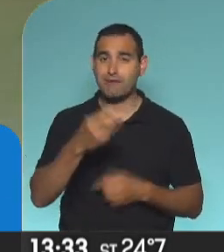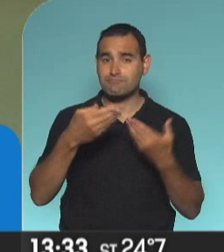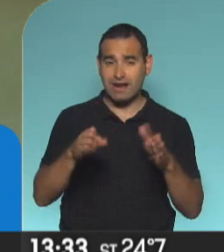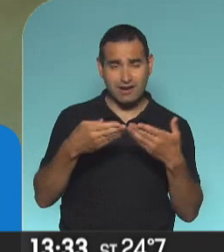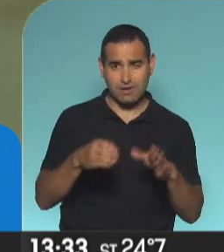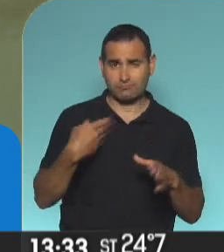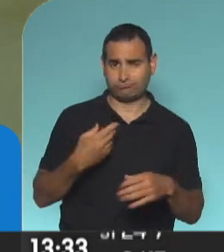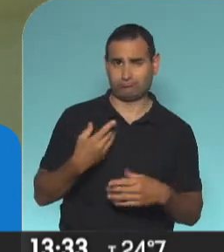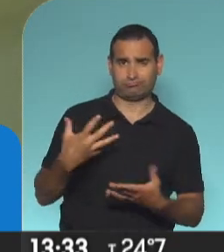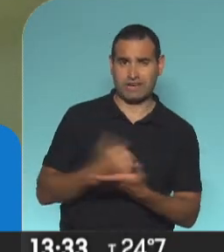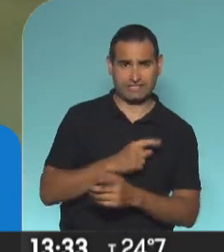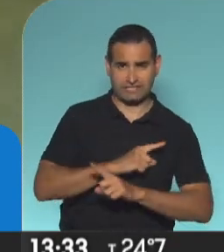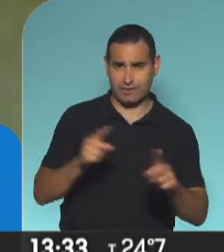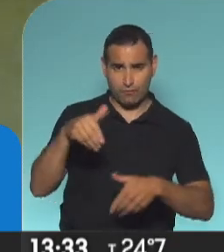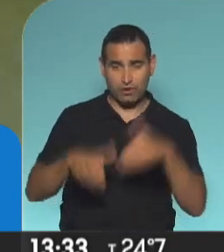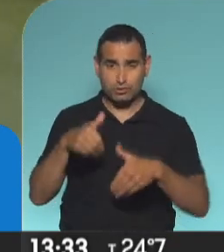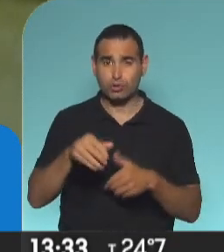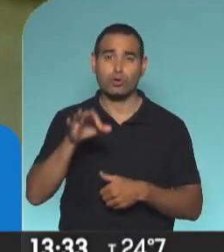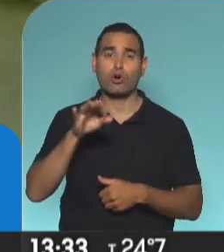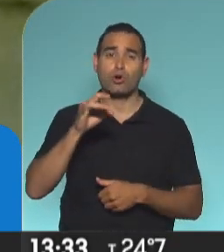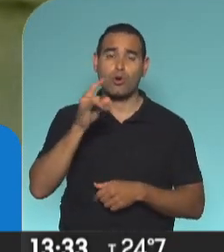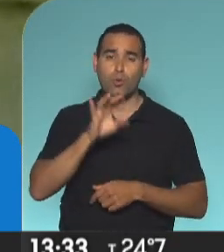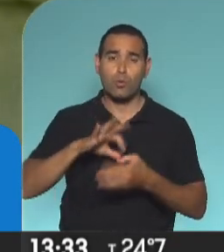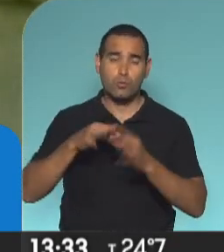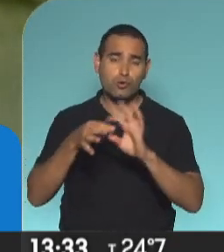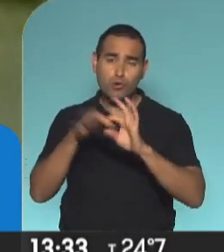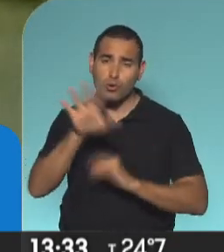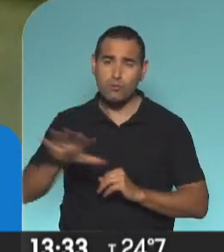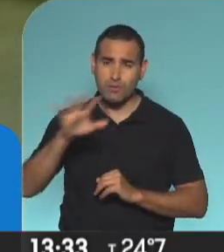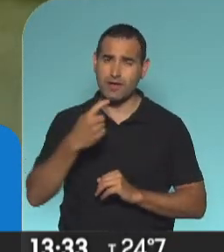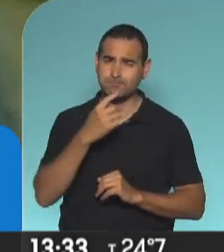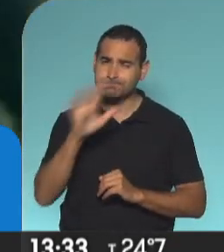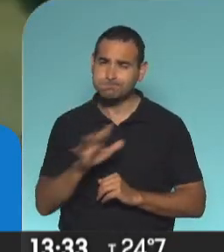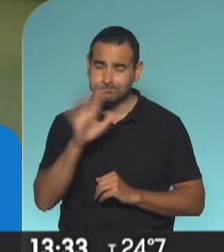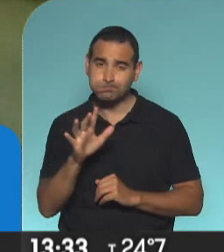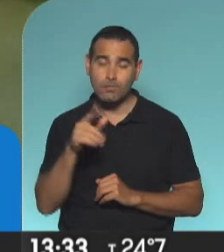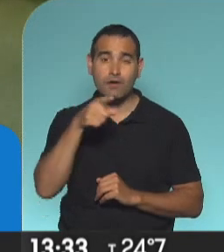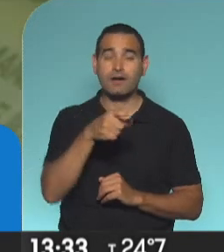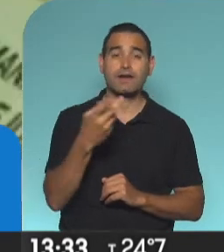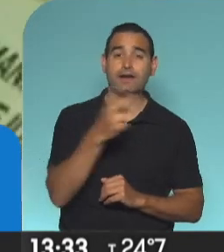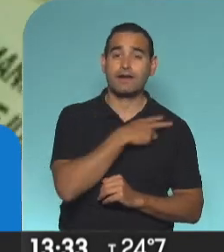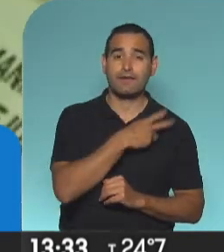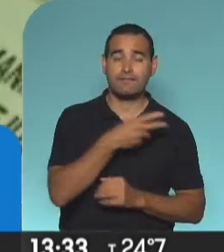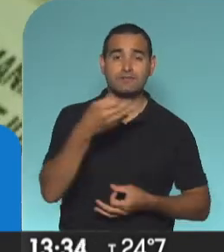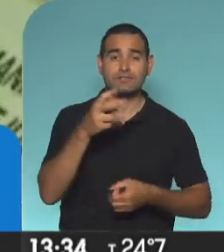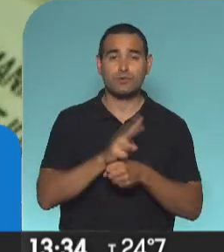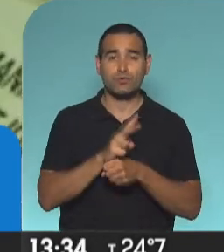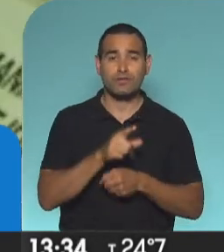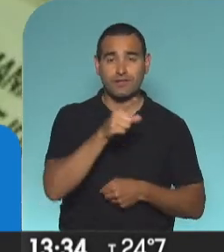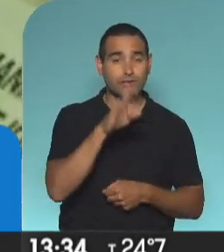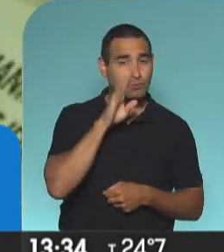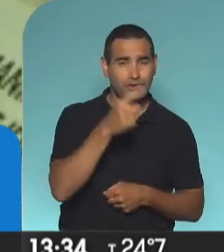Unión Europea desestimó que sean creíbles. El jefe de la diplomacia estadounidense, Mike Pompeo, había tachado en Twitter